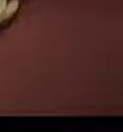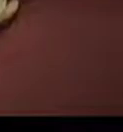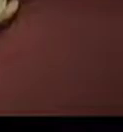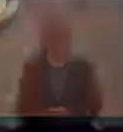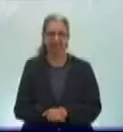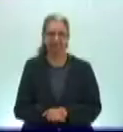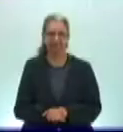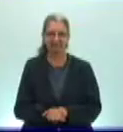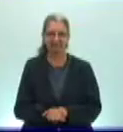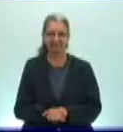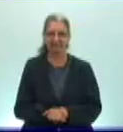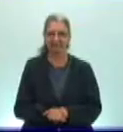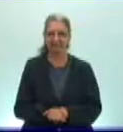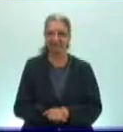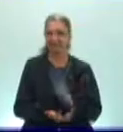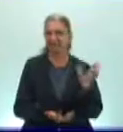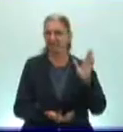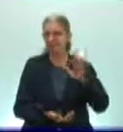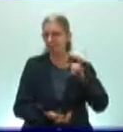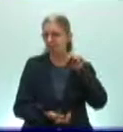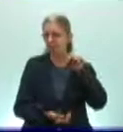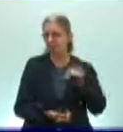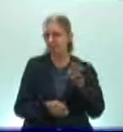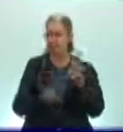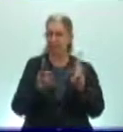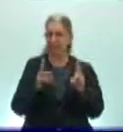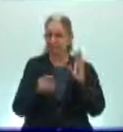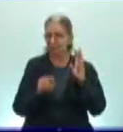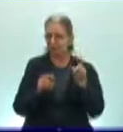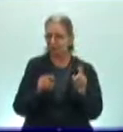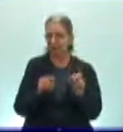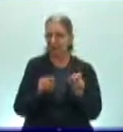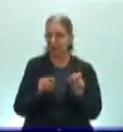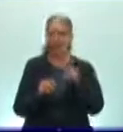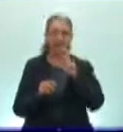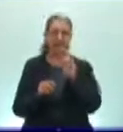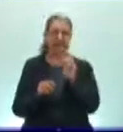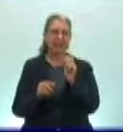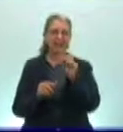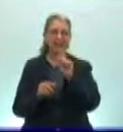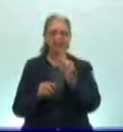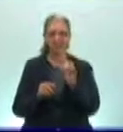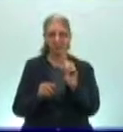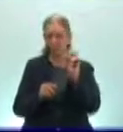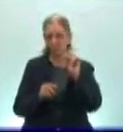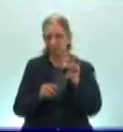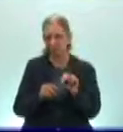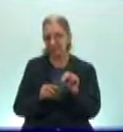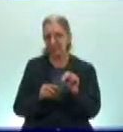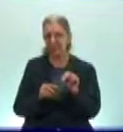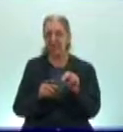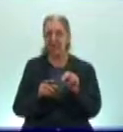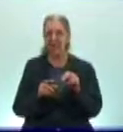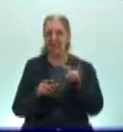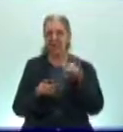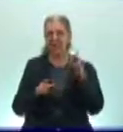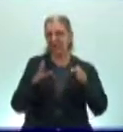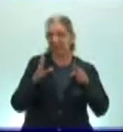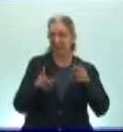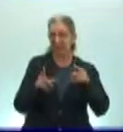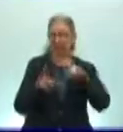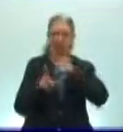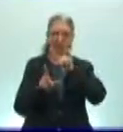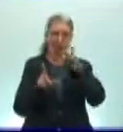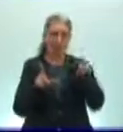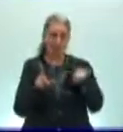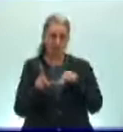Vamos entonces a calcular la razón entre la longitud de cada uno de los objetos,